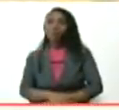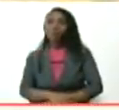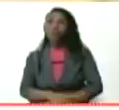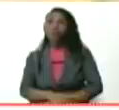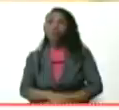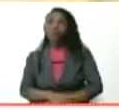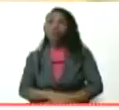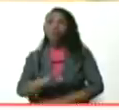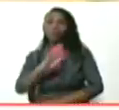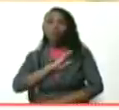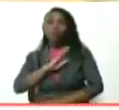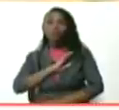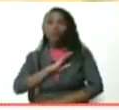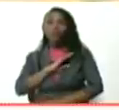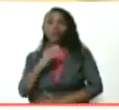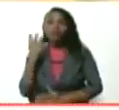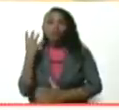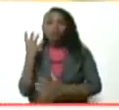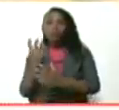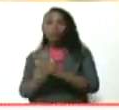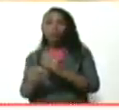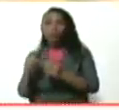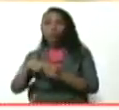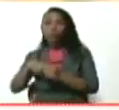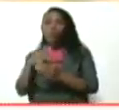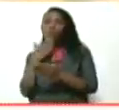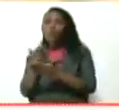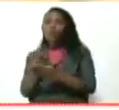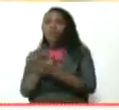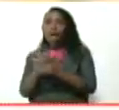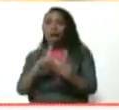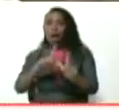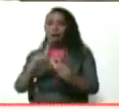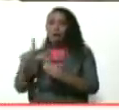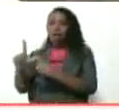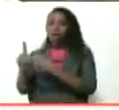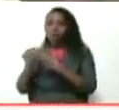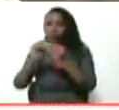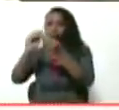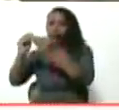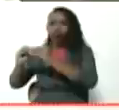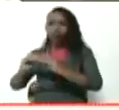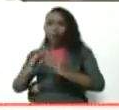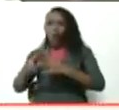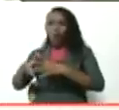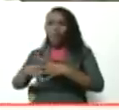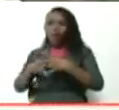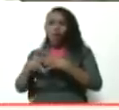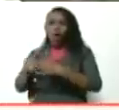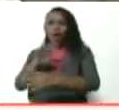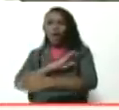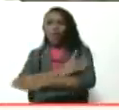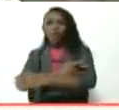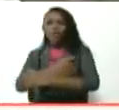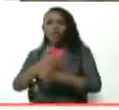Y tuvo que retirar su propuesta. Ya había cuadrado todo con Estados Unidos. Y la Fuerza Armada le dijo